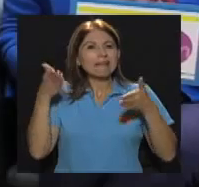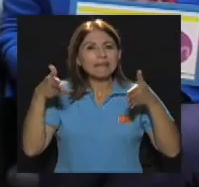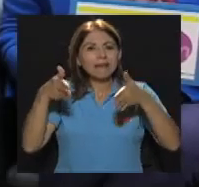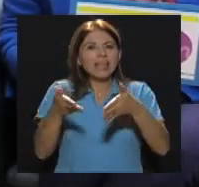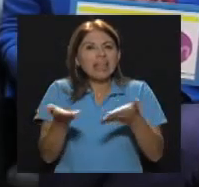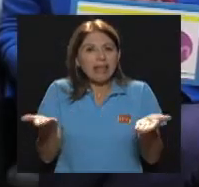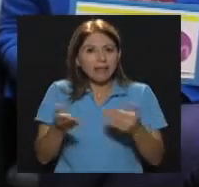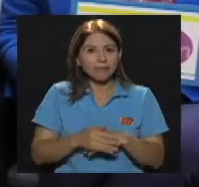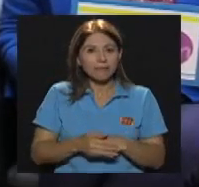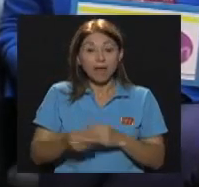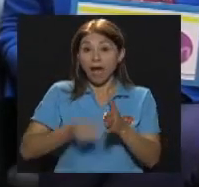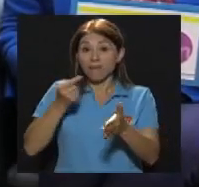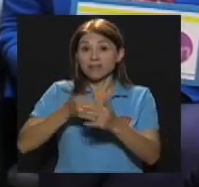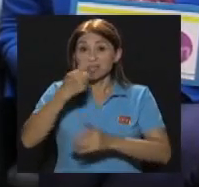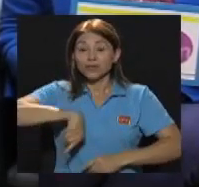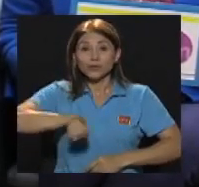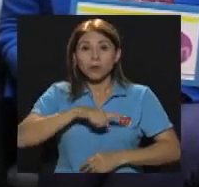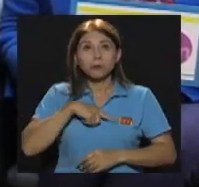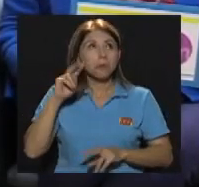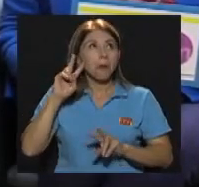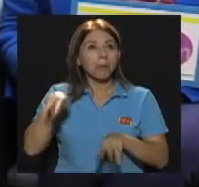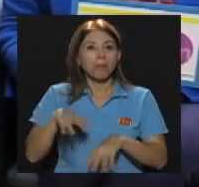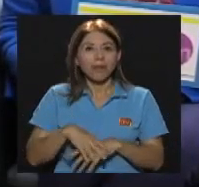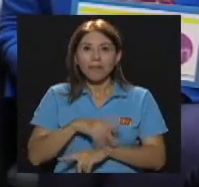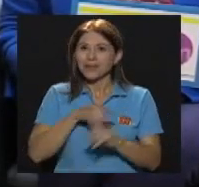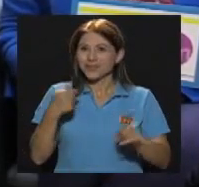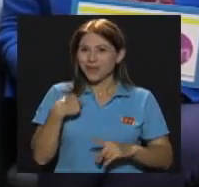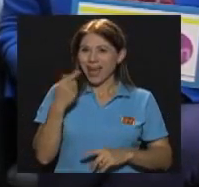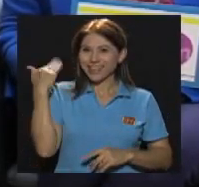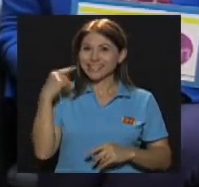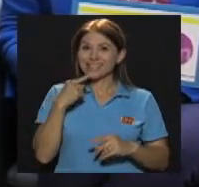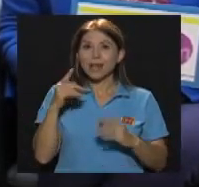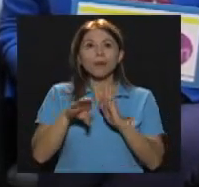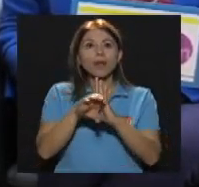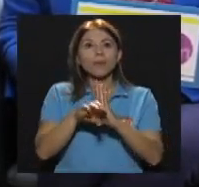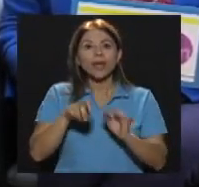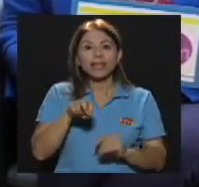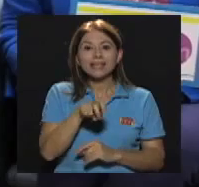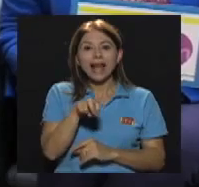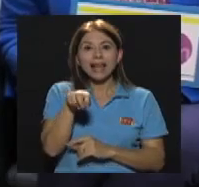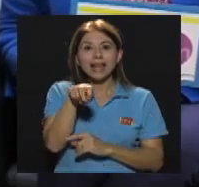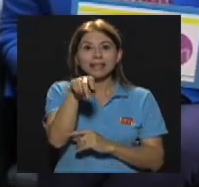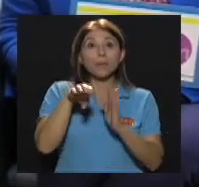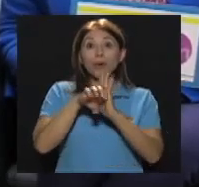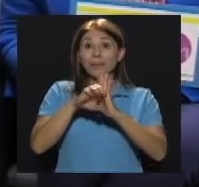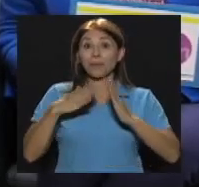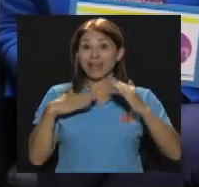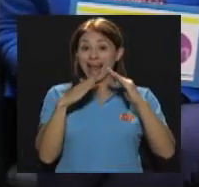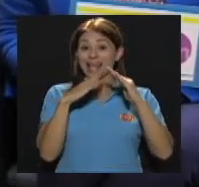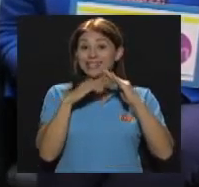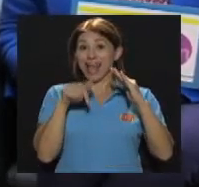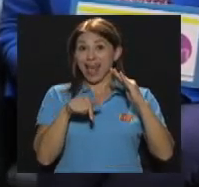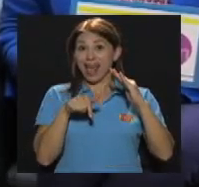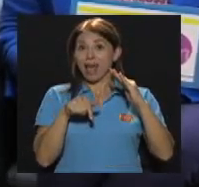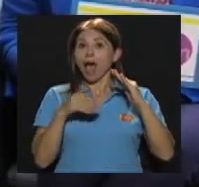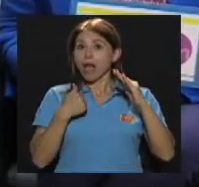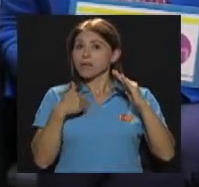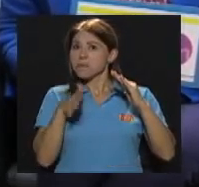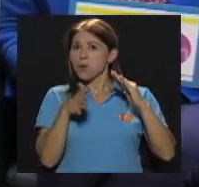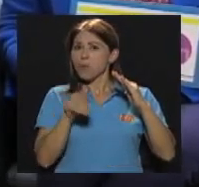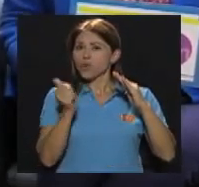mencionaba ahora al inicio de esta conversación que las escaleras, por ejemplo, en mi casa siempre hay como 17 gradas para subir, ¿verdad?